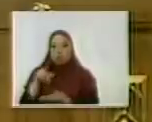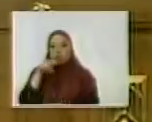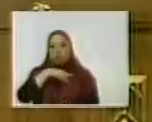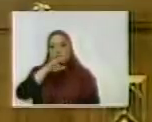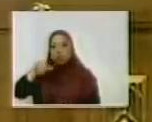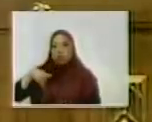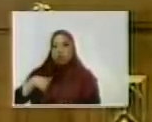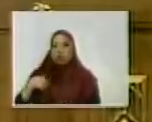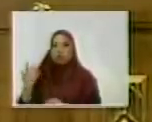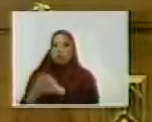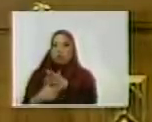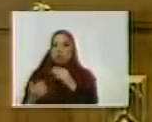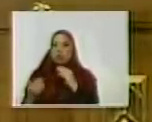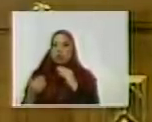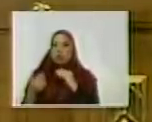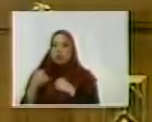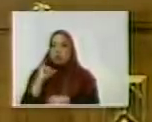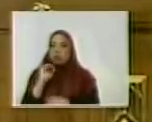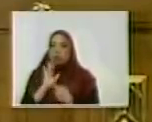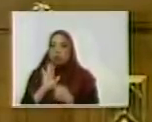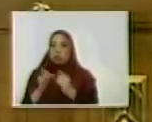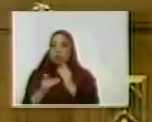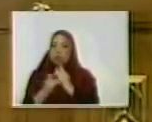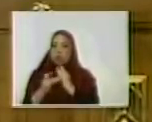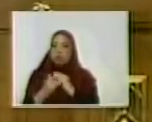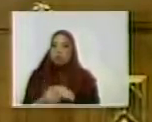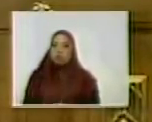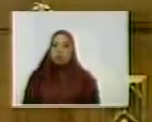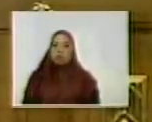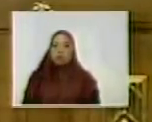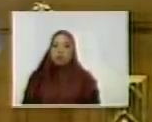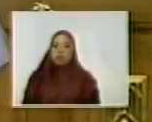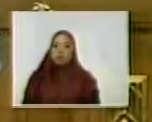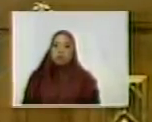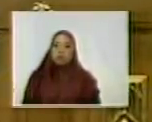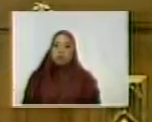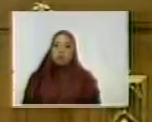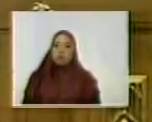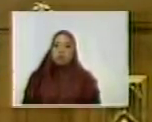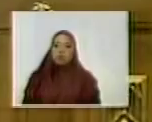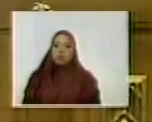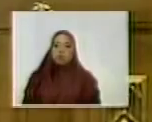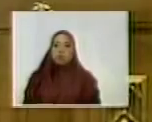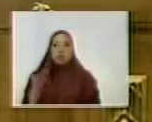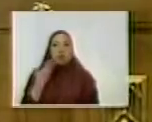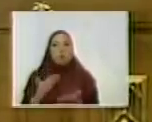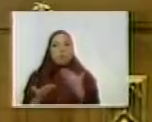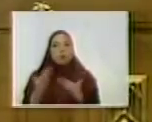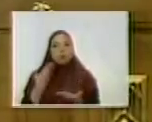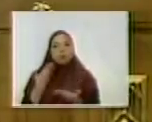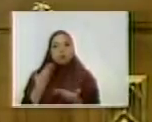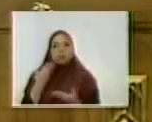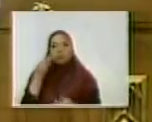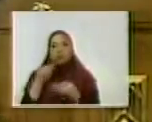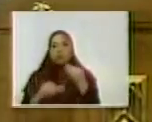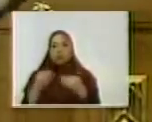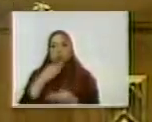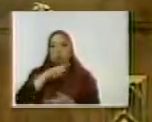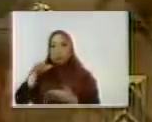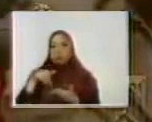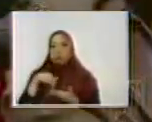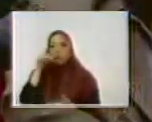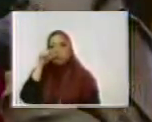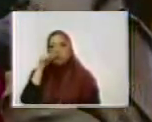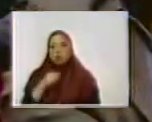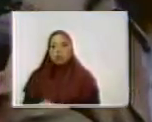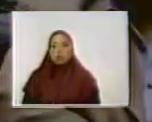presentar esta herramienta. Con estas premisas, compatriotas, y lo que ya hemos conversado, y el Ejecutivo y el